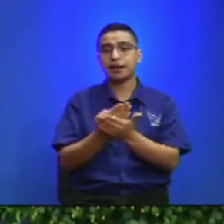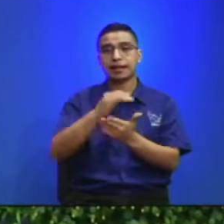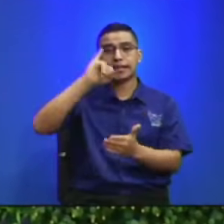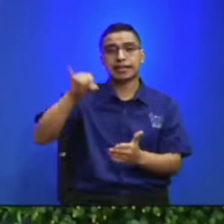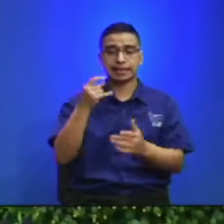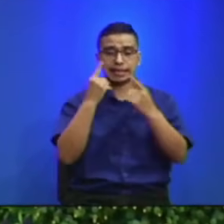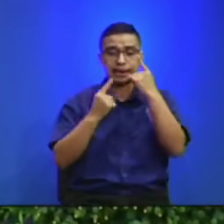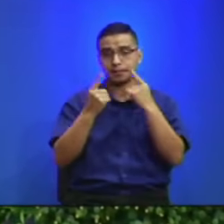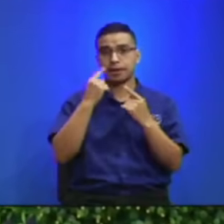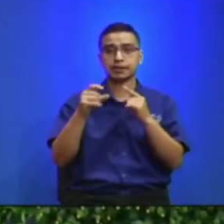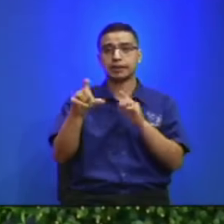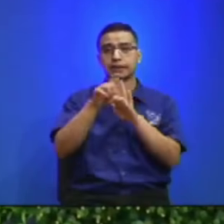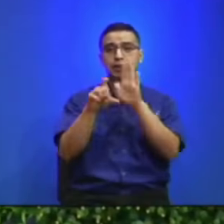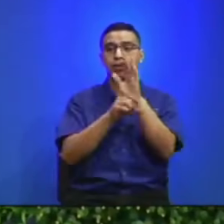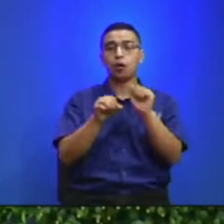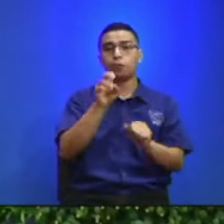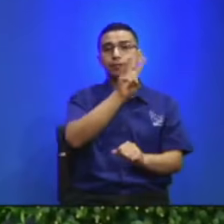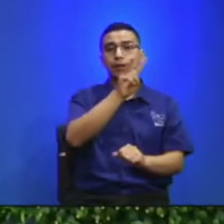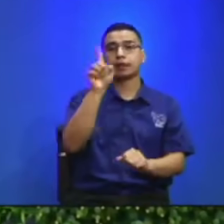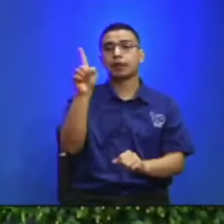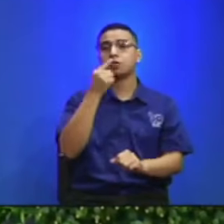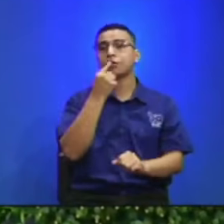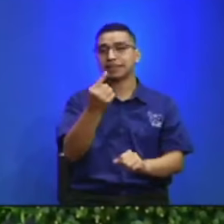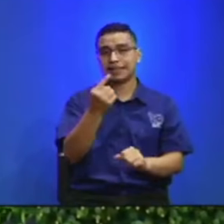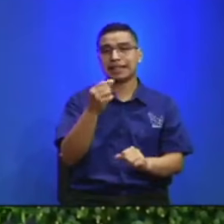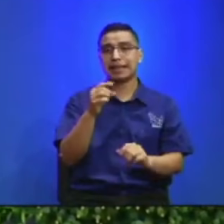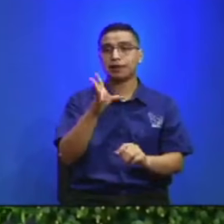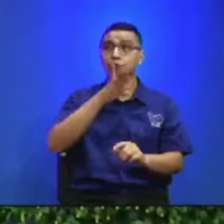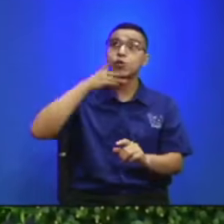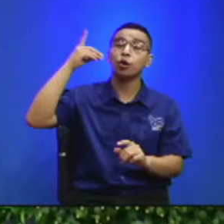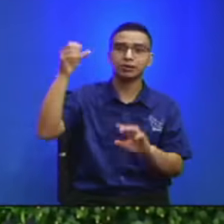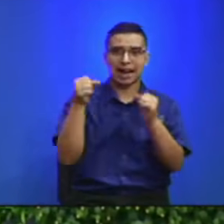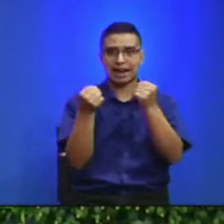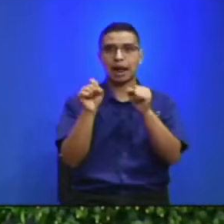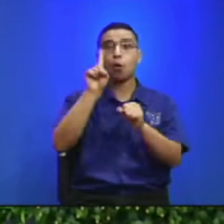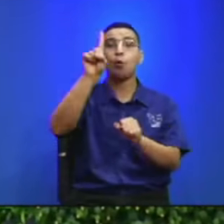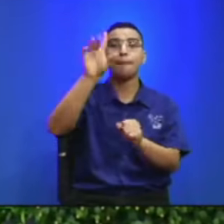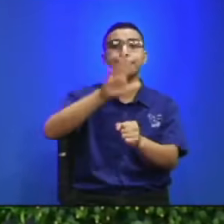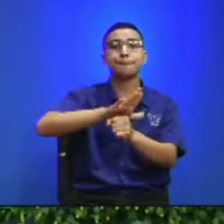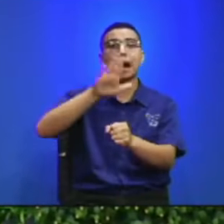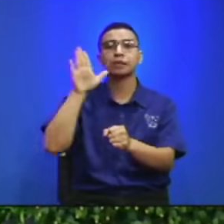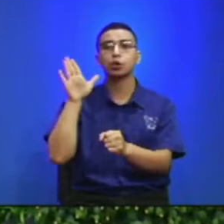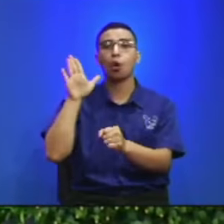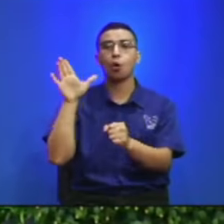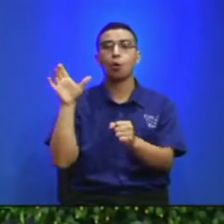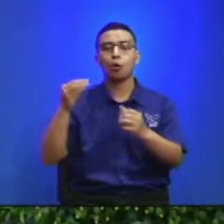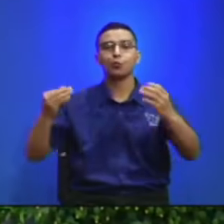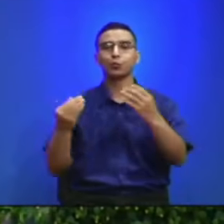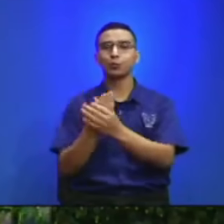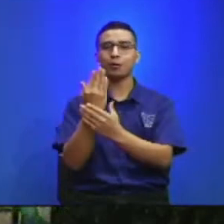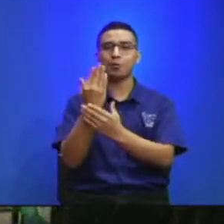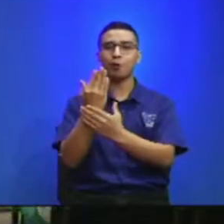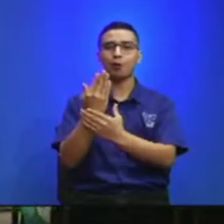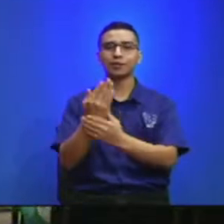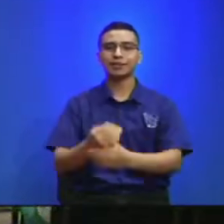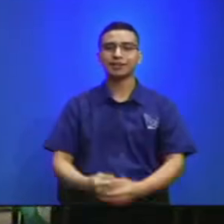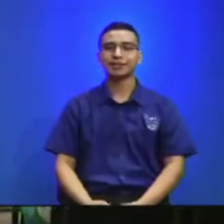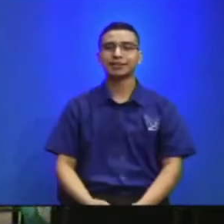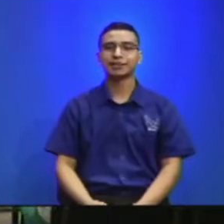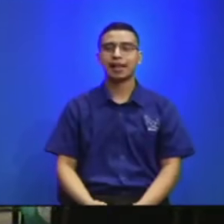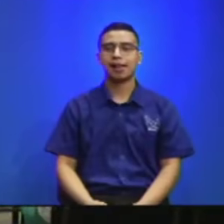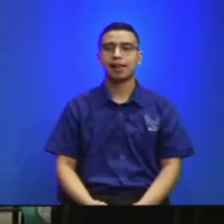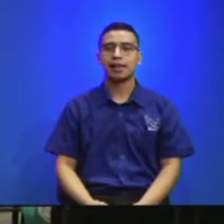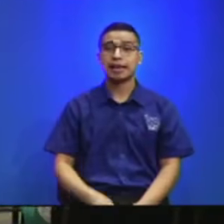cuando el señor habla que va a ser va a ser un pacto un pacto nuevo y